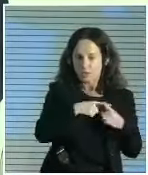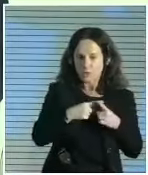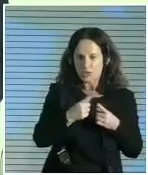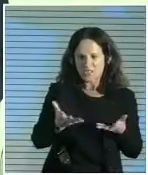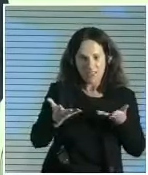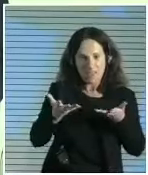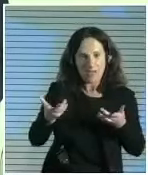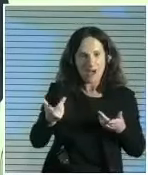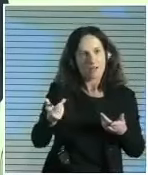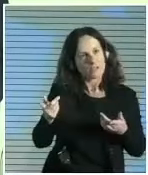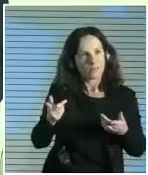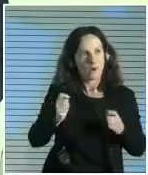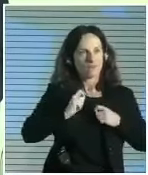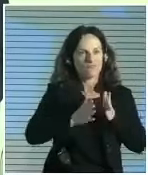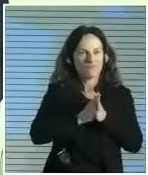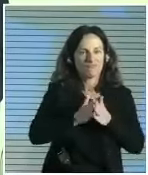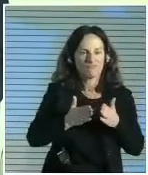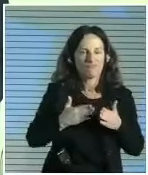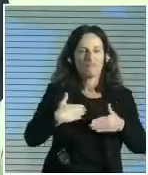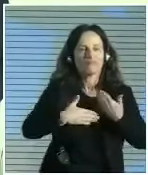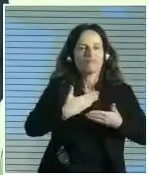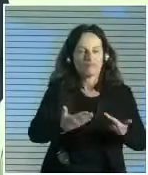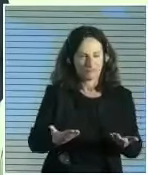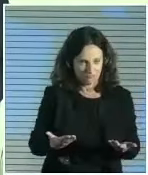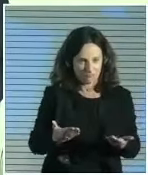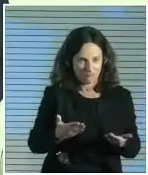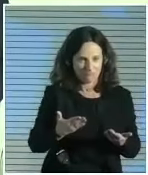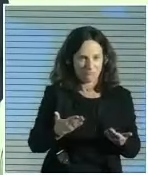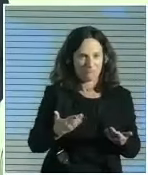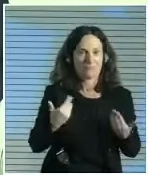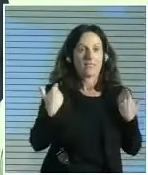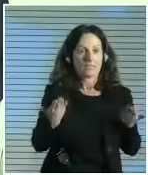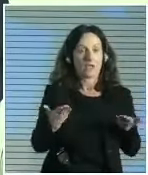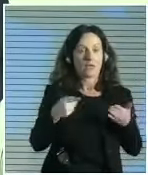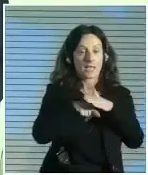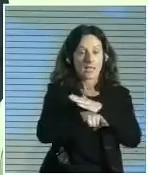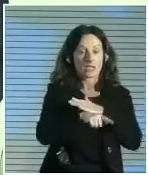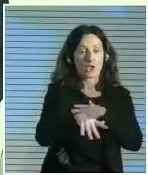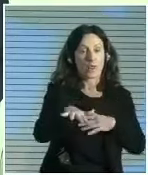van moviendo, ¿no? Entonces creo que es un actor, o sea, que el gestor del destino y sobre